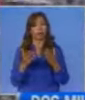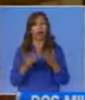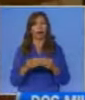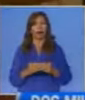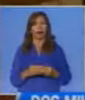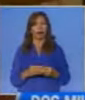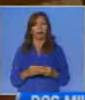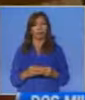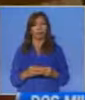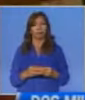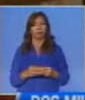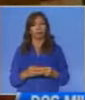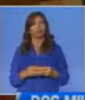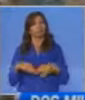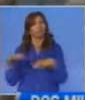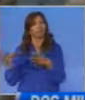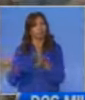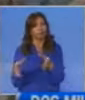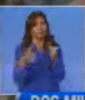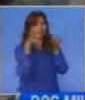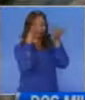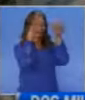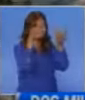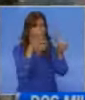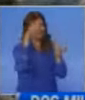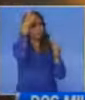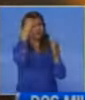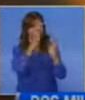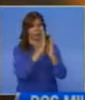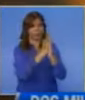Juan Pablo II a los altares para ser santo.